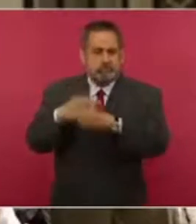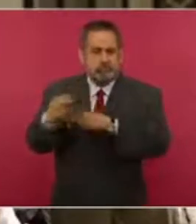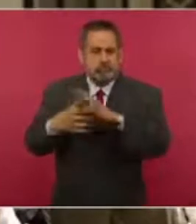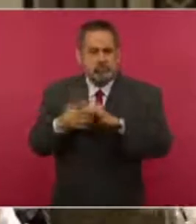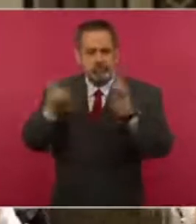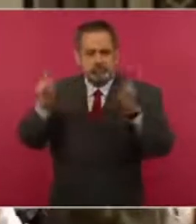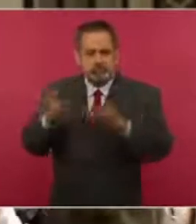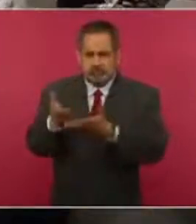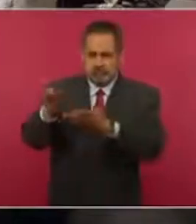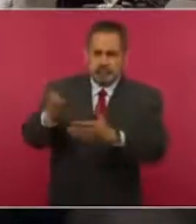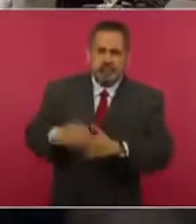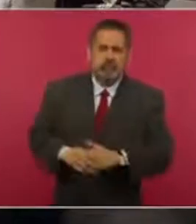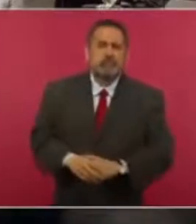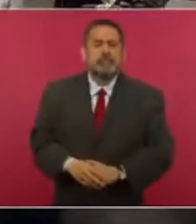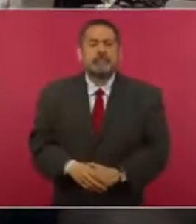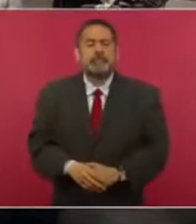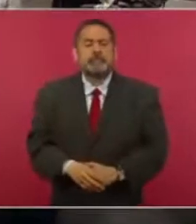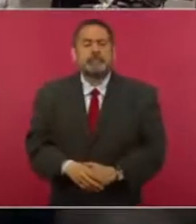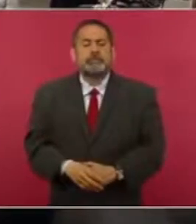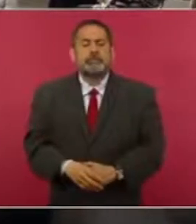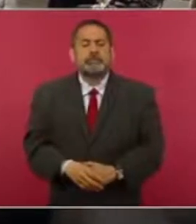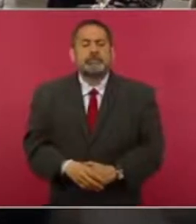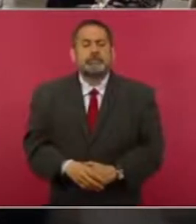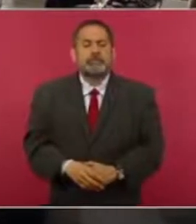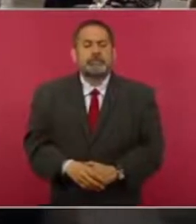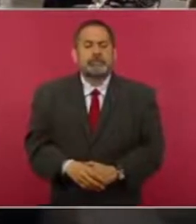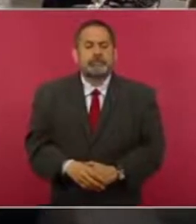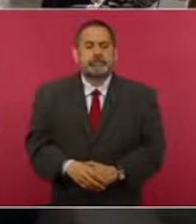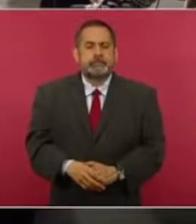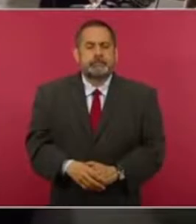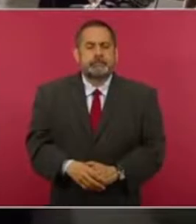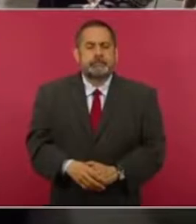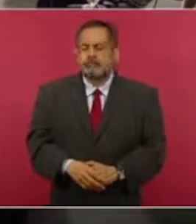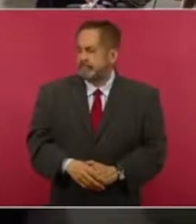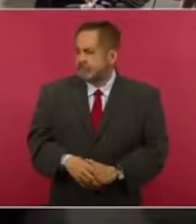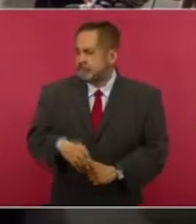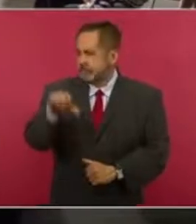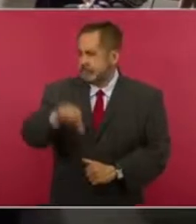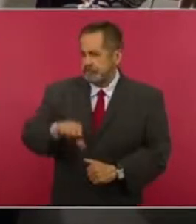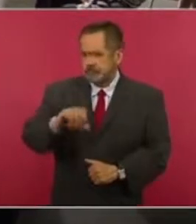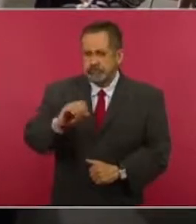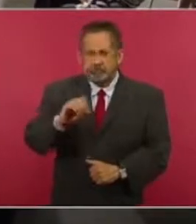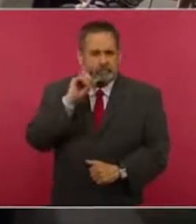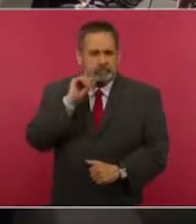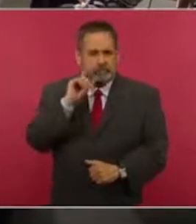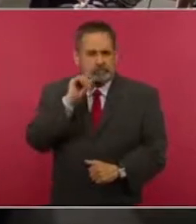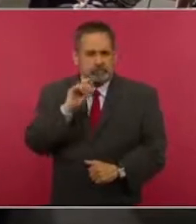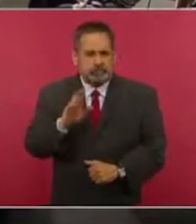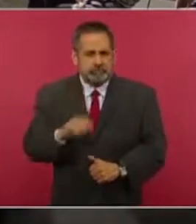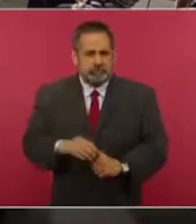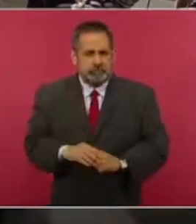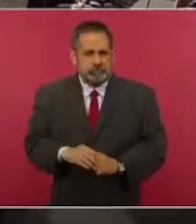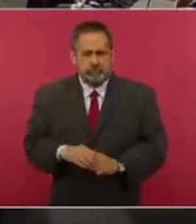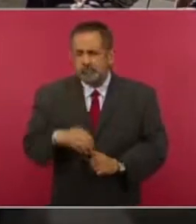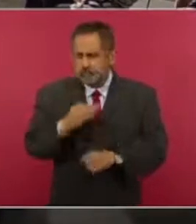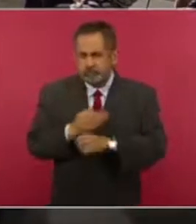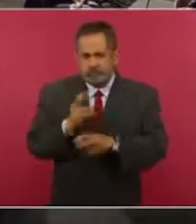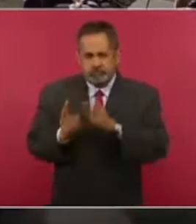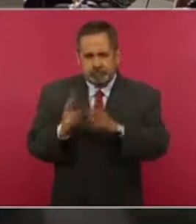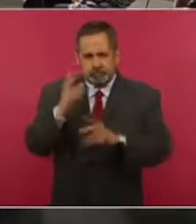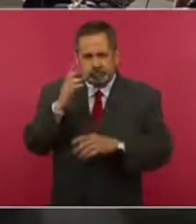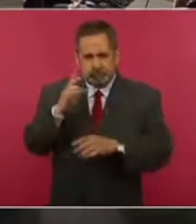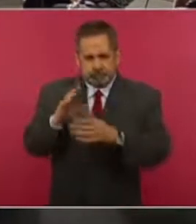de la exportadora. Sí, hoy creo yo, o mañana, ahorita lo vamos a